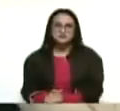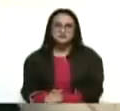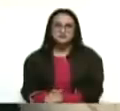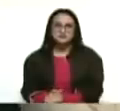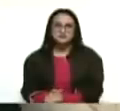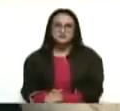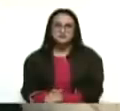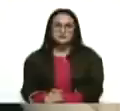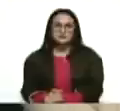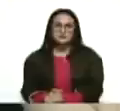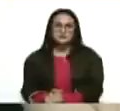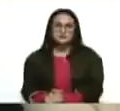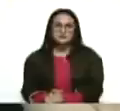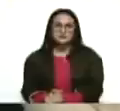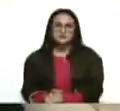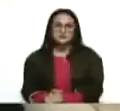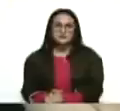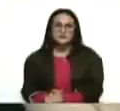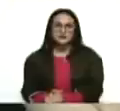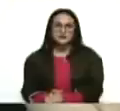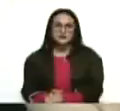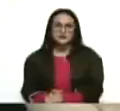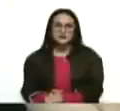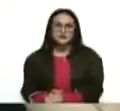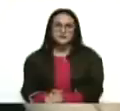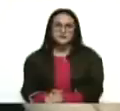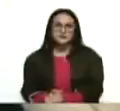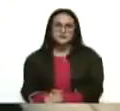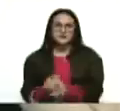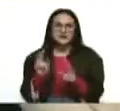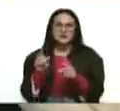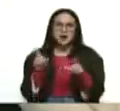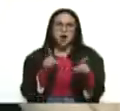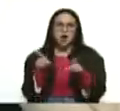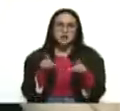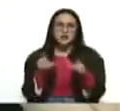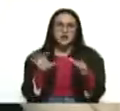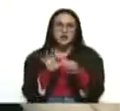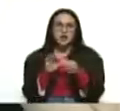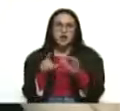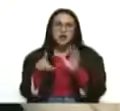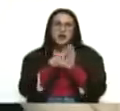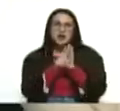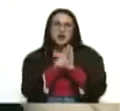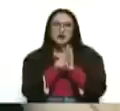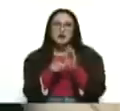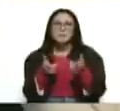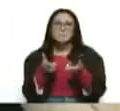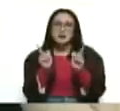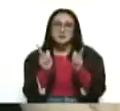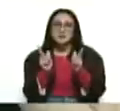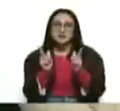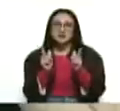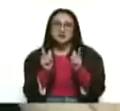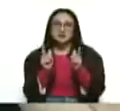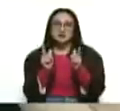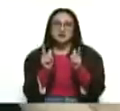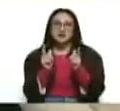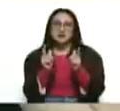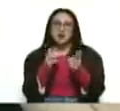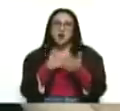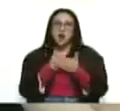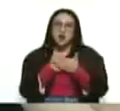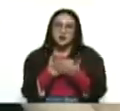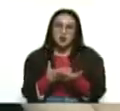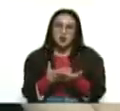El carácter coordinador y armonizador de la ley permite también que colabore, que